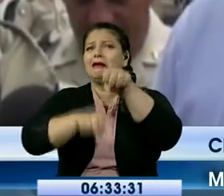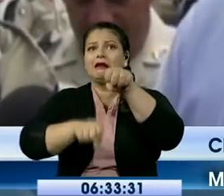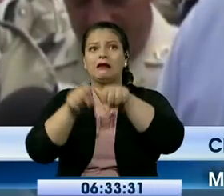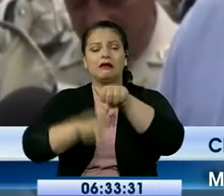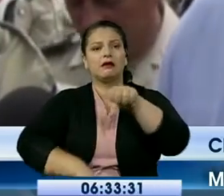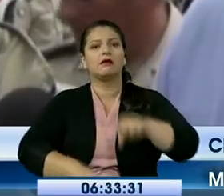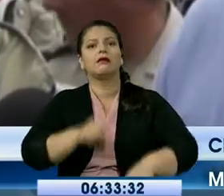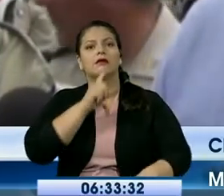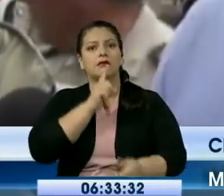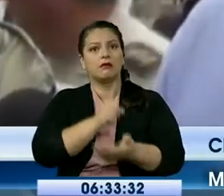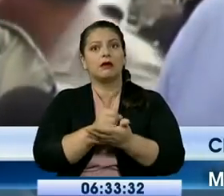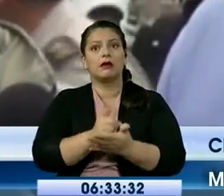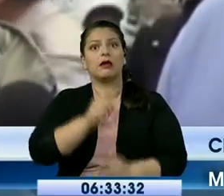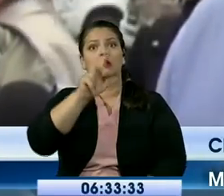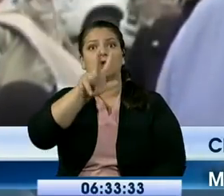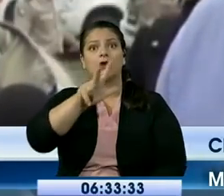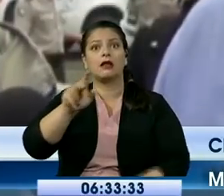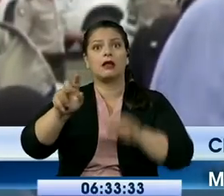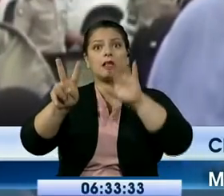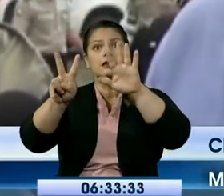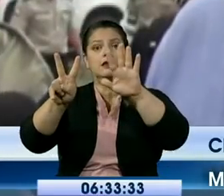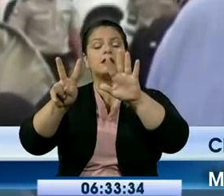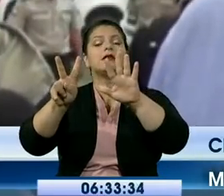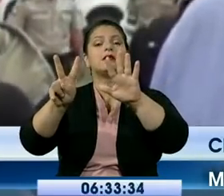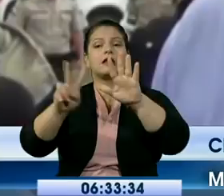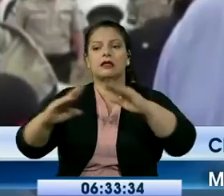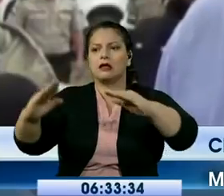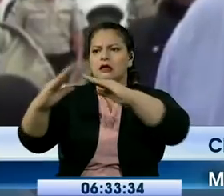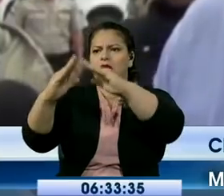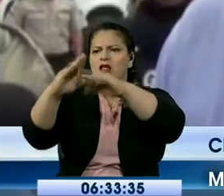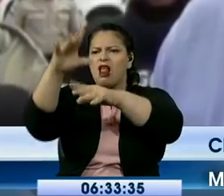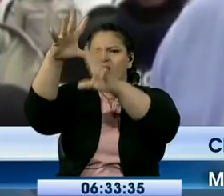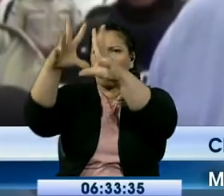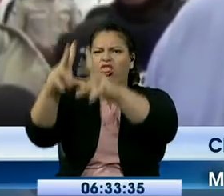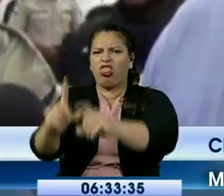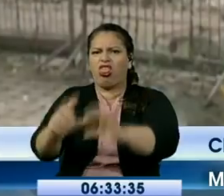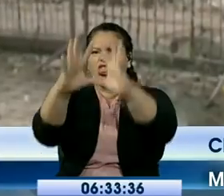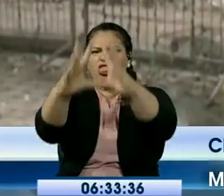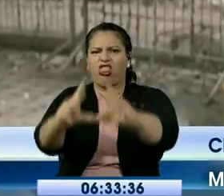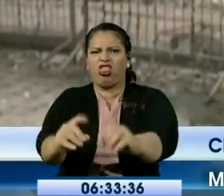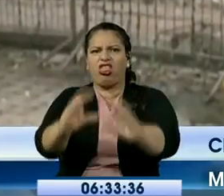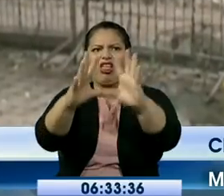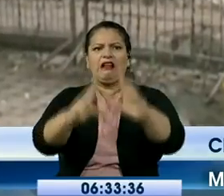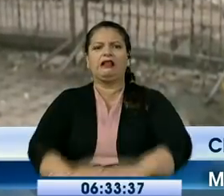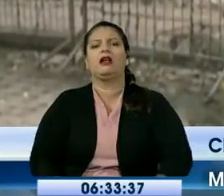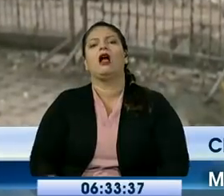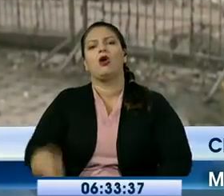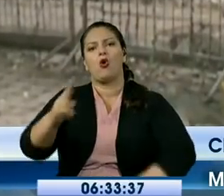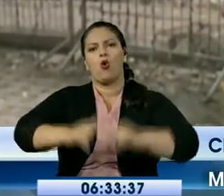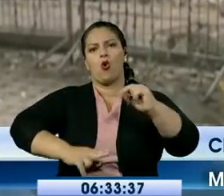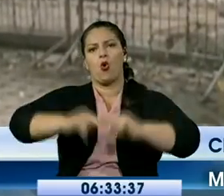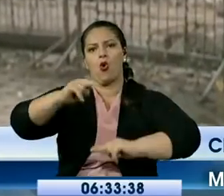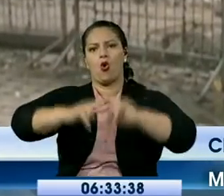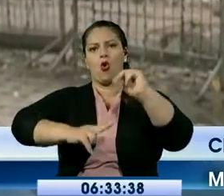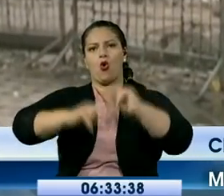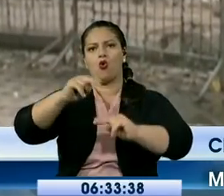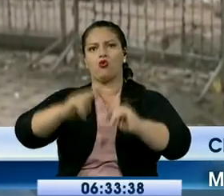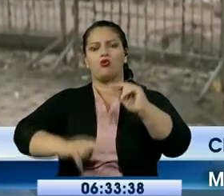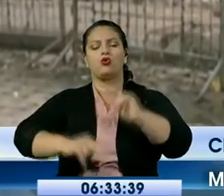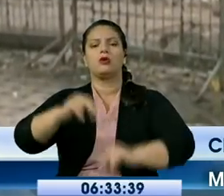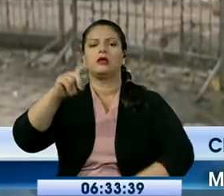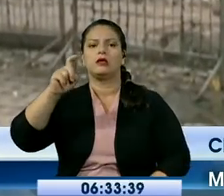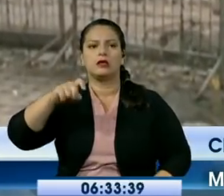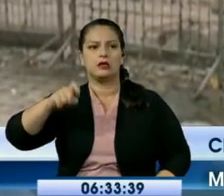sí deben ser reconstruidas o reubicadas totalmente. Este es el hoyo que dejó la explosión del coche bomba, que